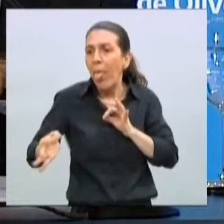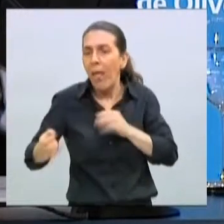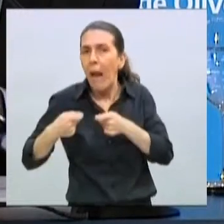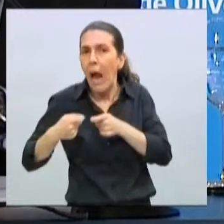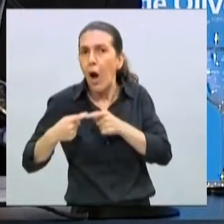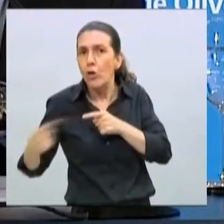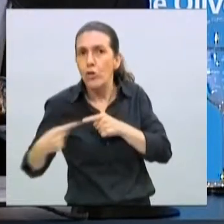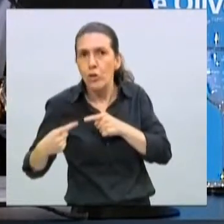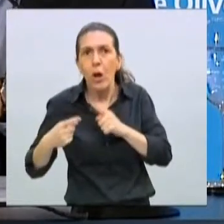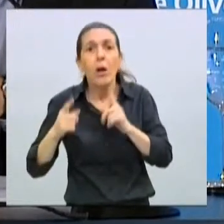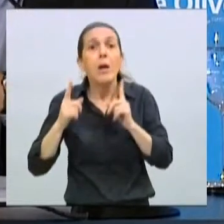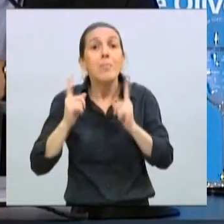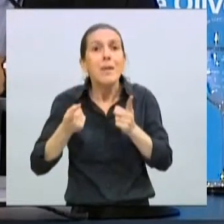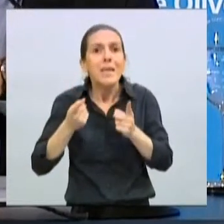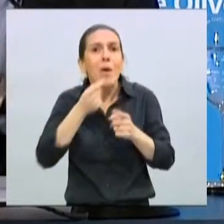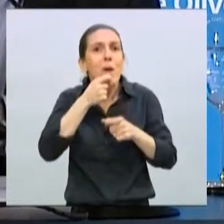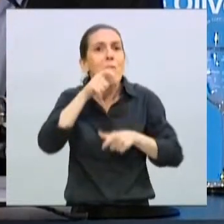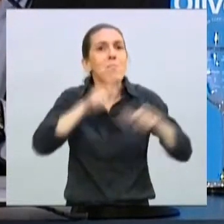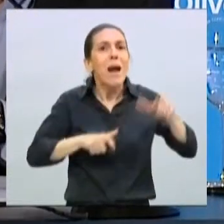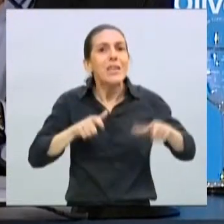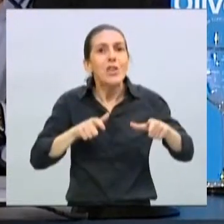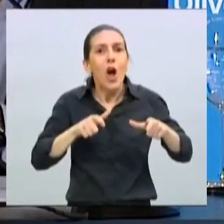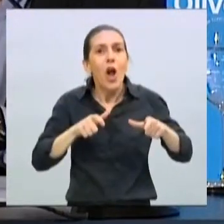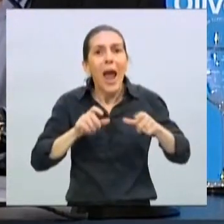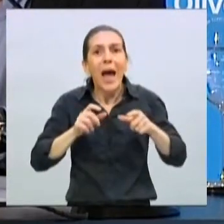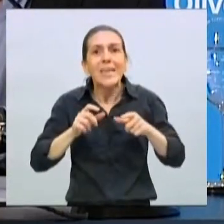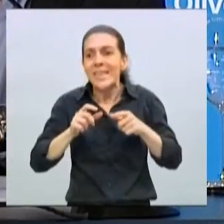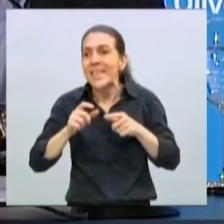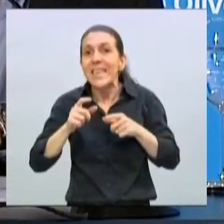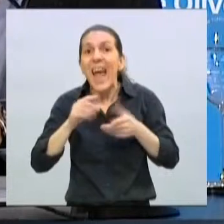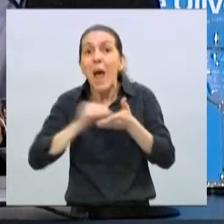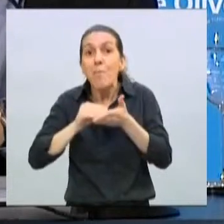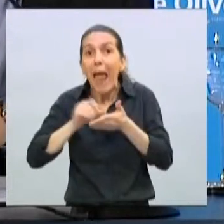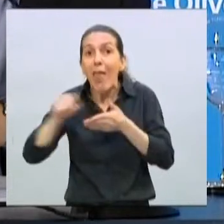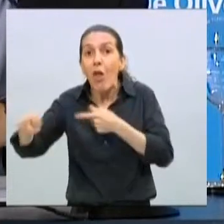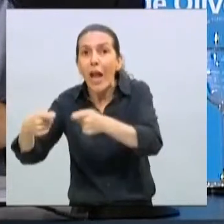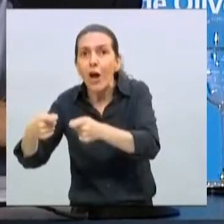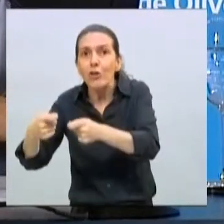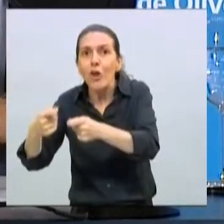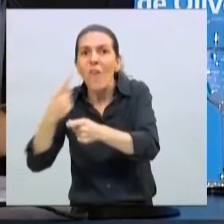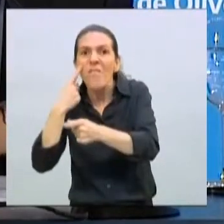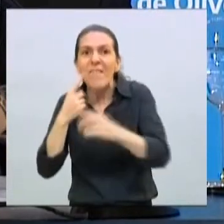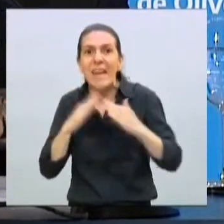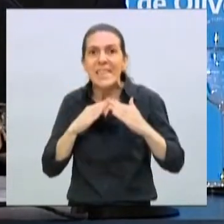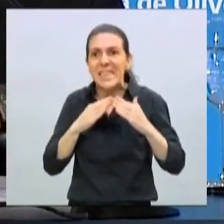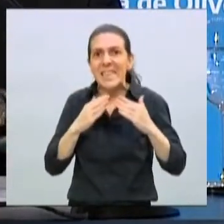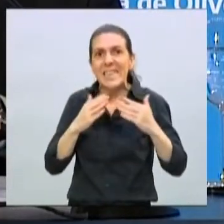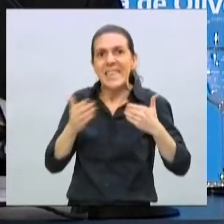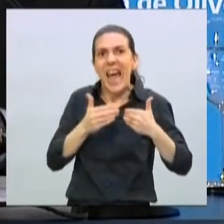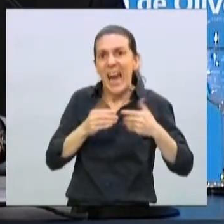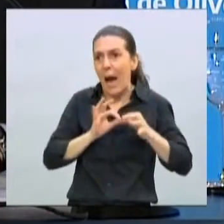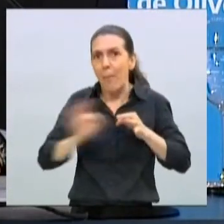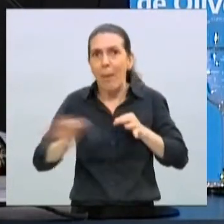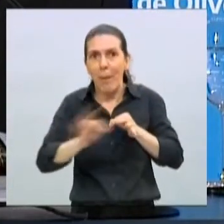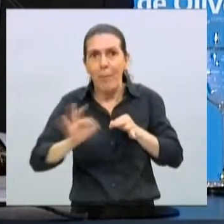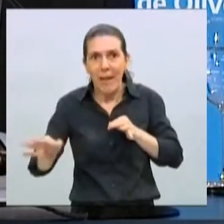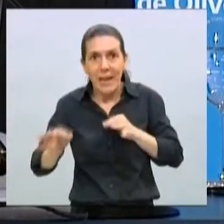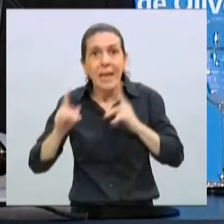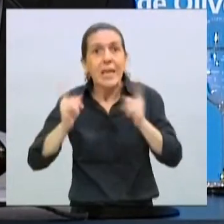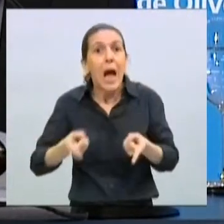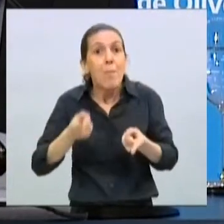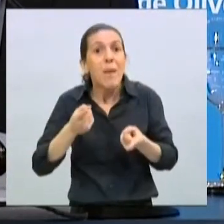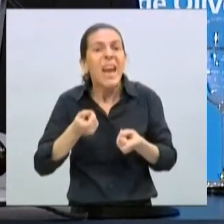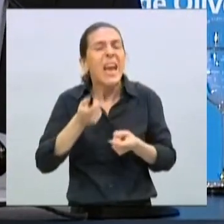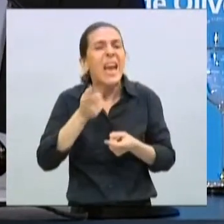con trabajadores de cercanía y con clientes de cercanía. Y va a ser a pedido de cada uno de los